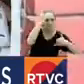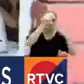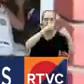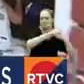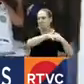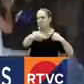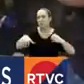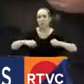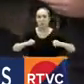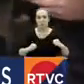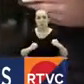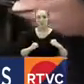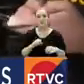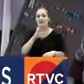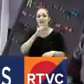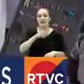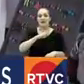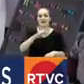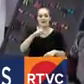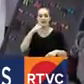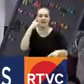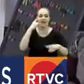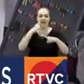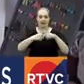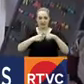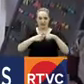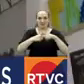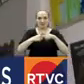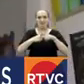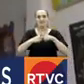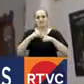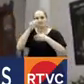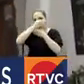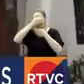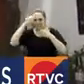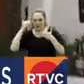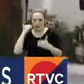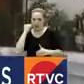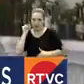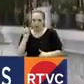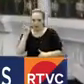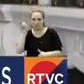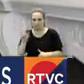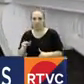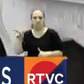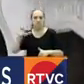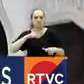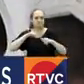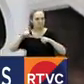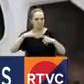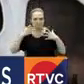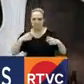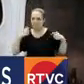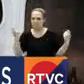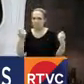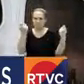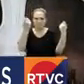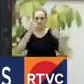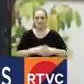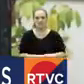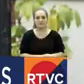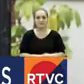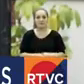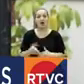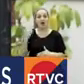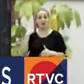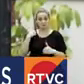liderado por la excombatiente Doris Suárez, quien busca un espacio de reconciliación entre múltiples sectores de la sociedad colombiana. Como vivimos la guerra, no queremos